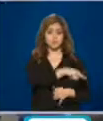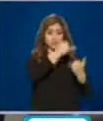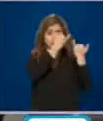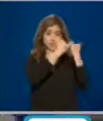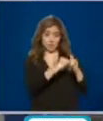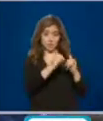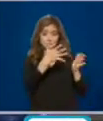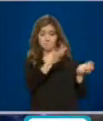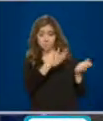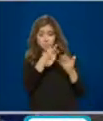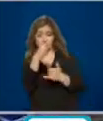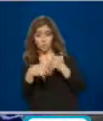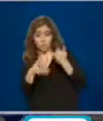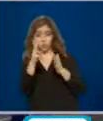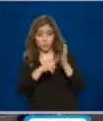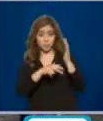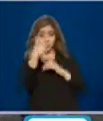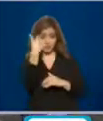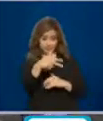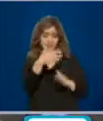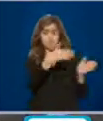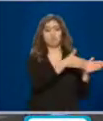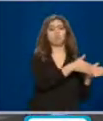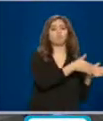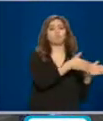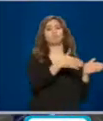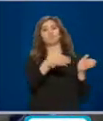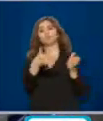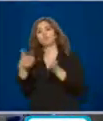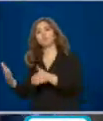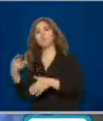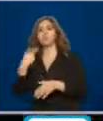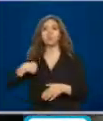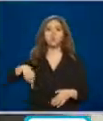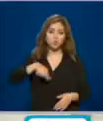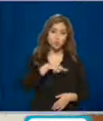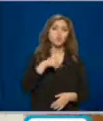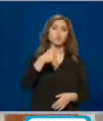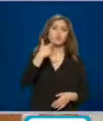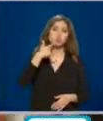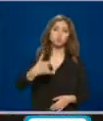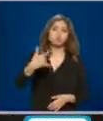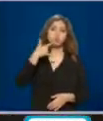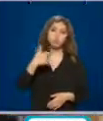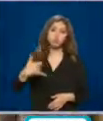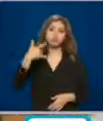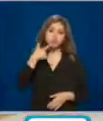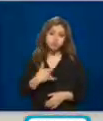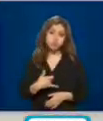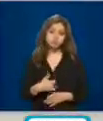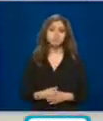año 2013. De entonces para acá estamos tratando de